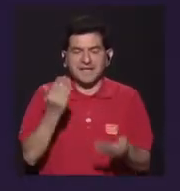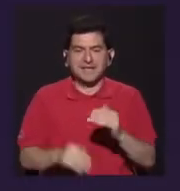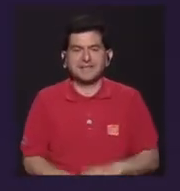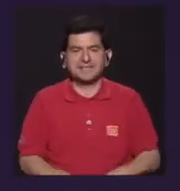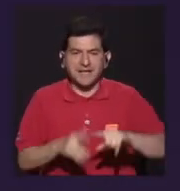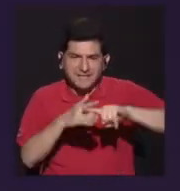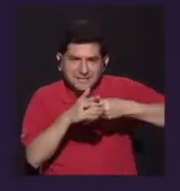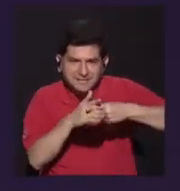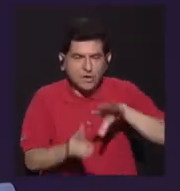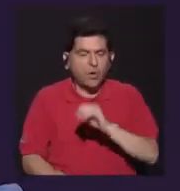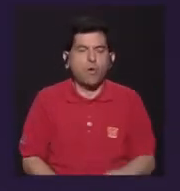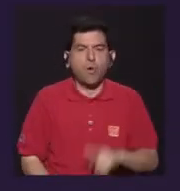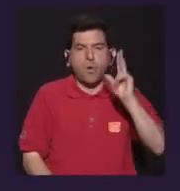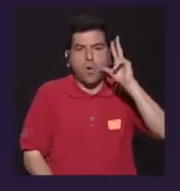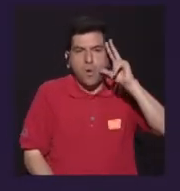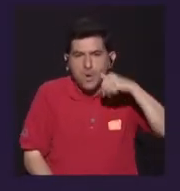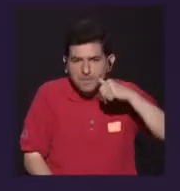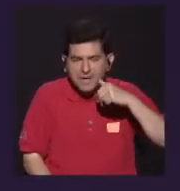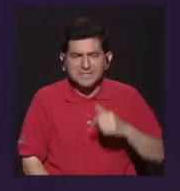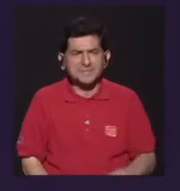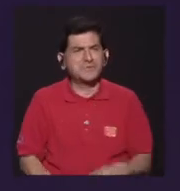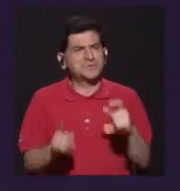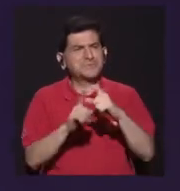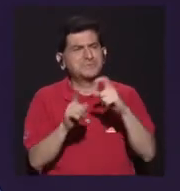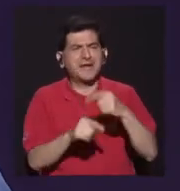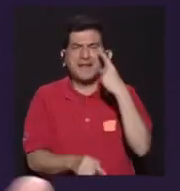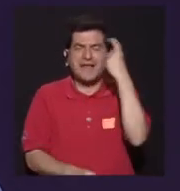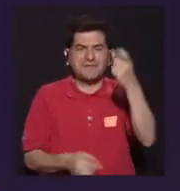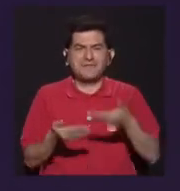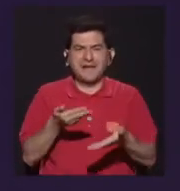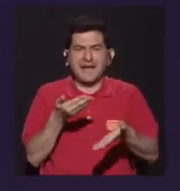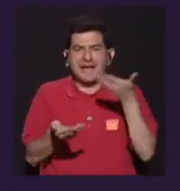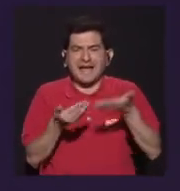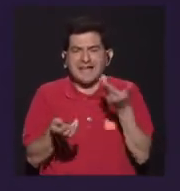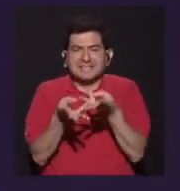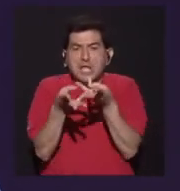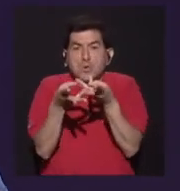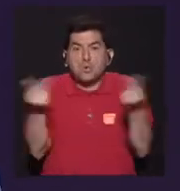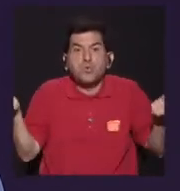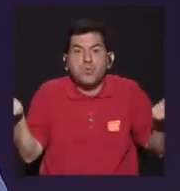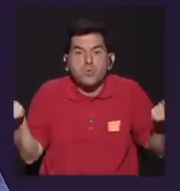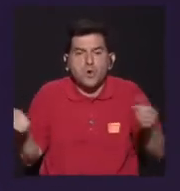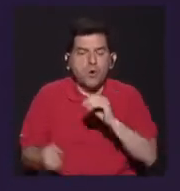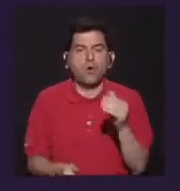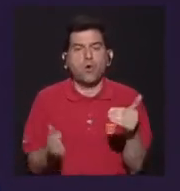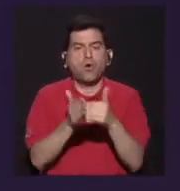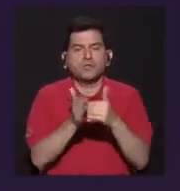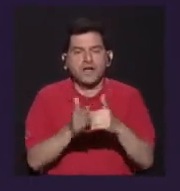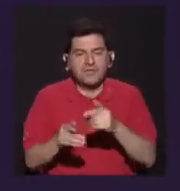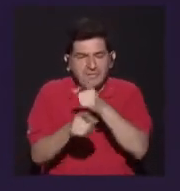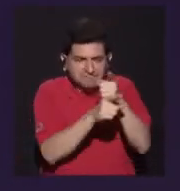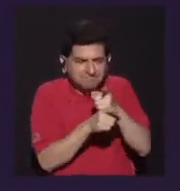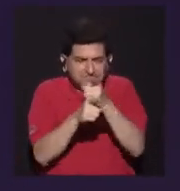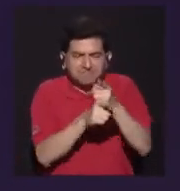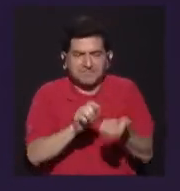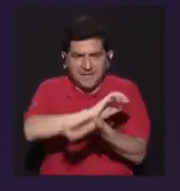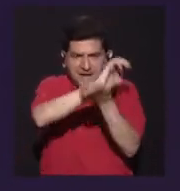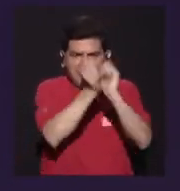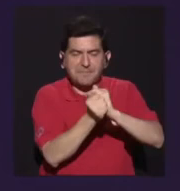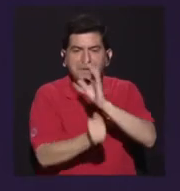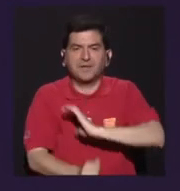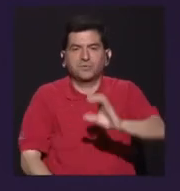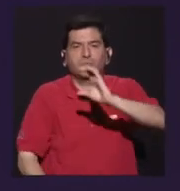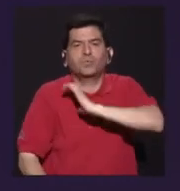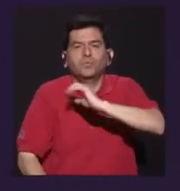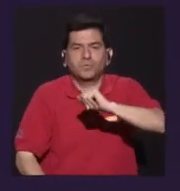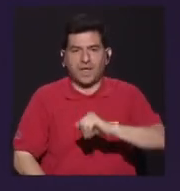que casi que machismos, yo sé que la palabra es utópica, pero casi que erradicados, o por lo menos reconstruidos, ¿verdad? Tratando de cambiar algunas de las